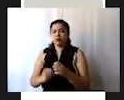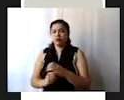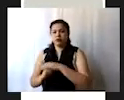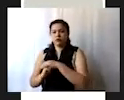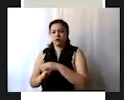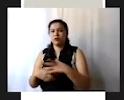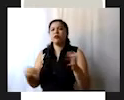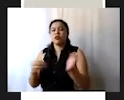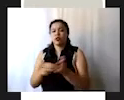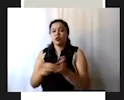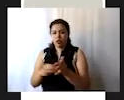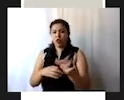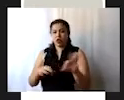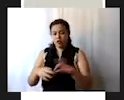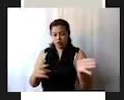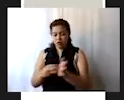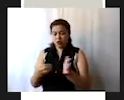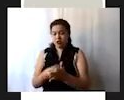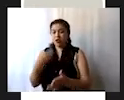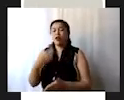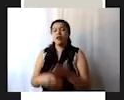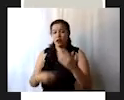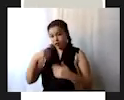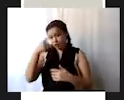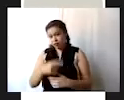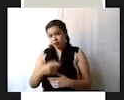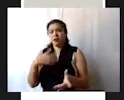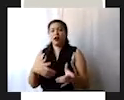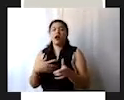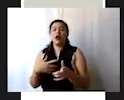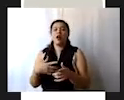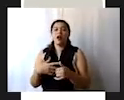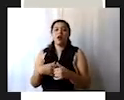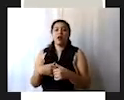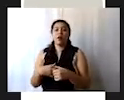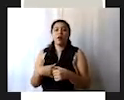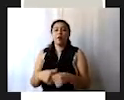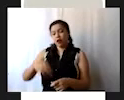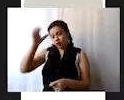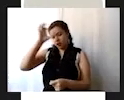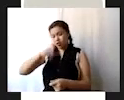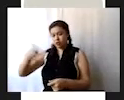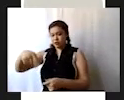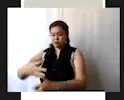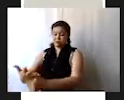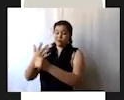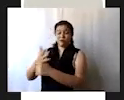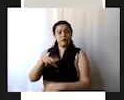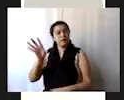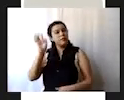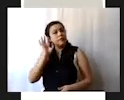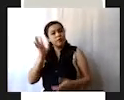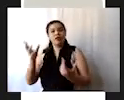hay trabajo que hacer en términos de seguir escuchando lo que nos dice la ciencia, lo que nos dicen los hechos, sobre